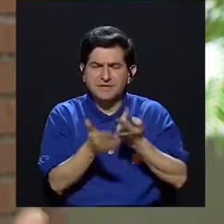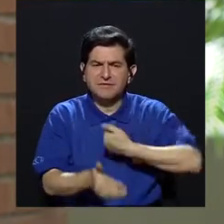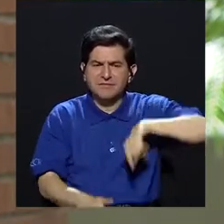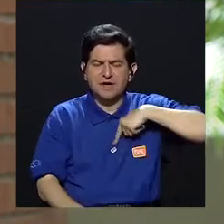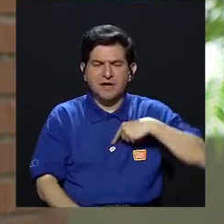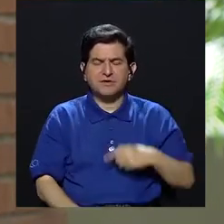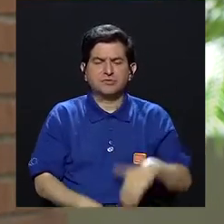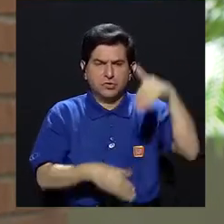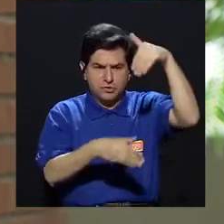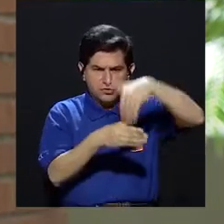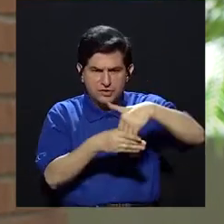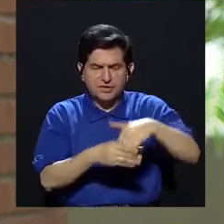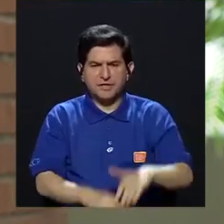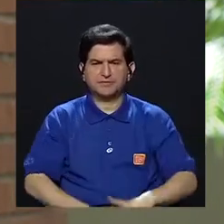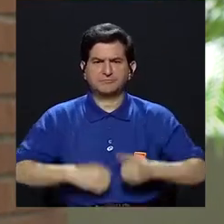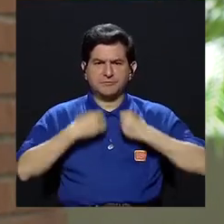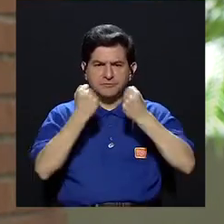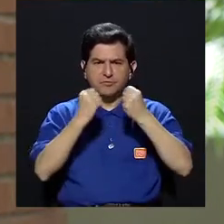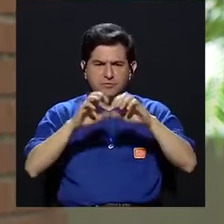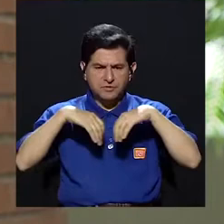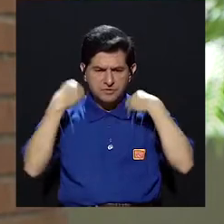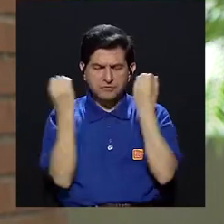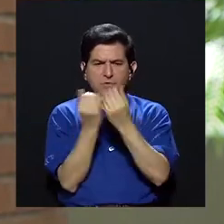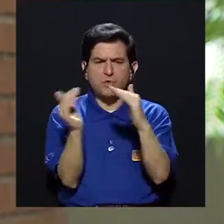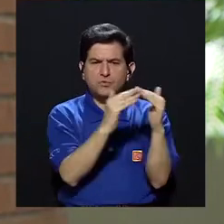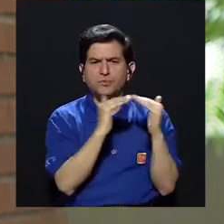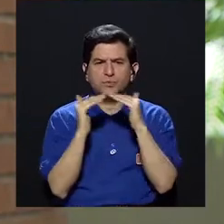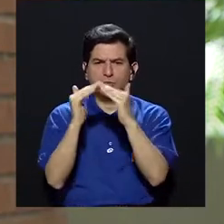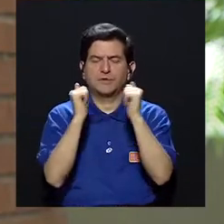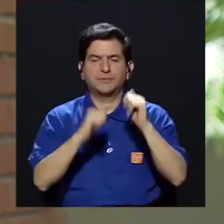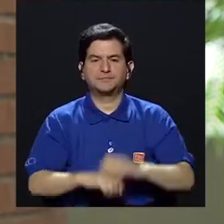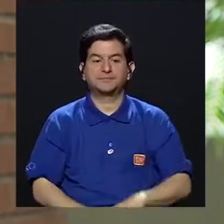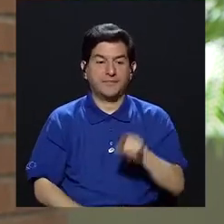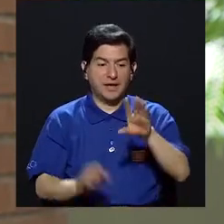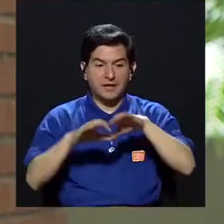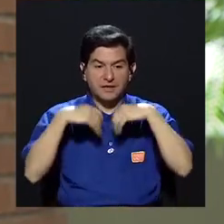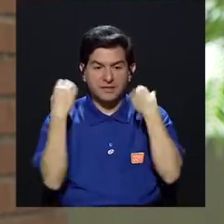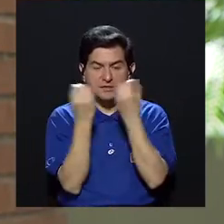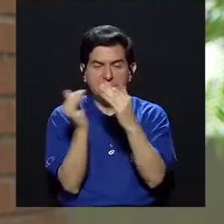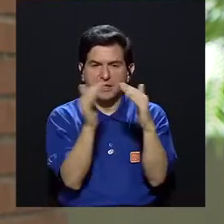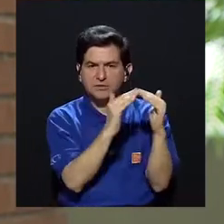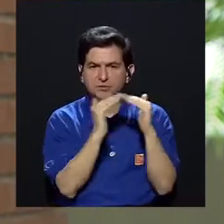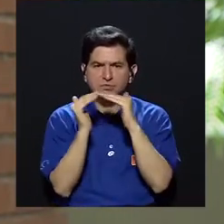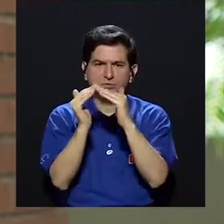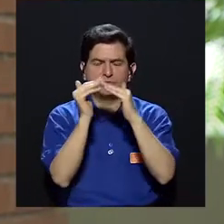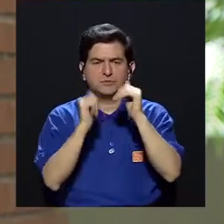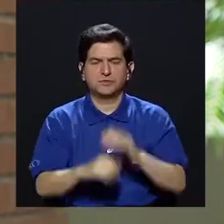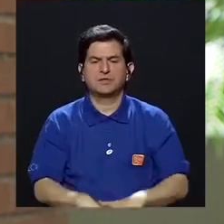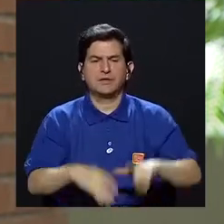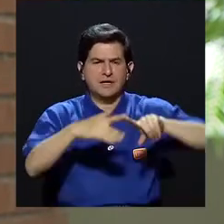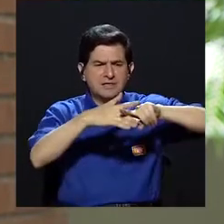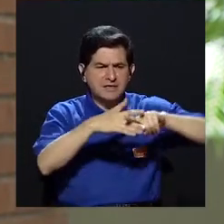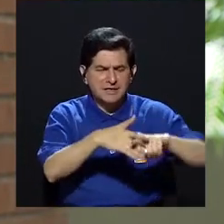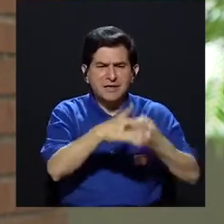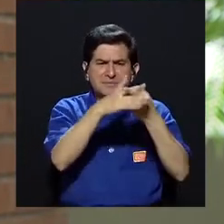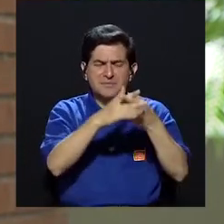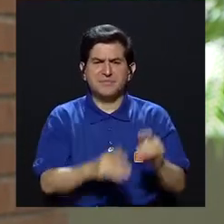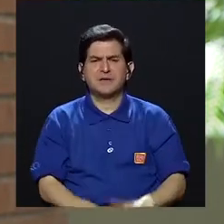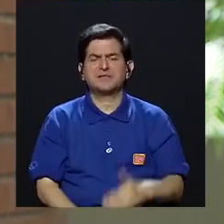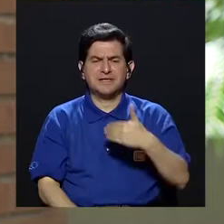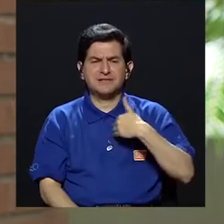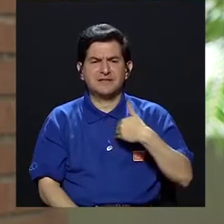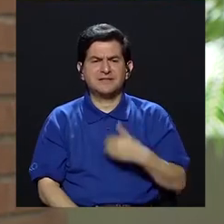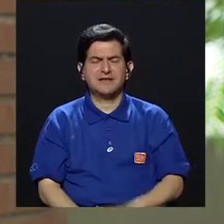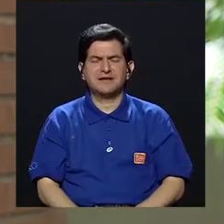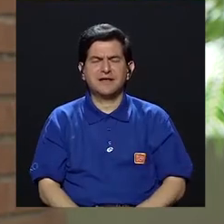nosotros entramos y empezamos a fortalecer la organización comunitaria. Esa organización comunitaria que empieza a tener